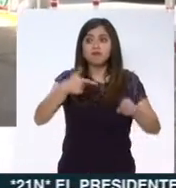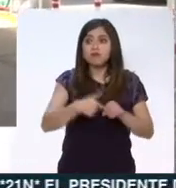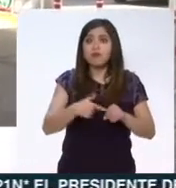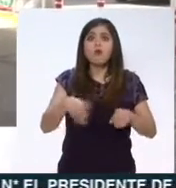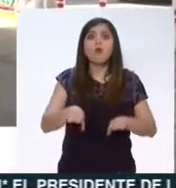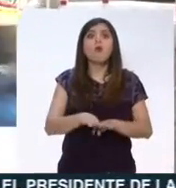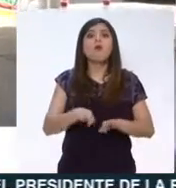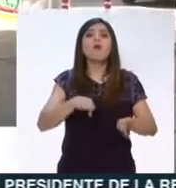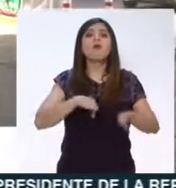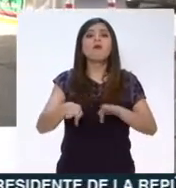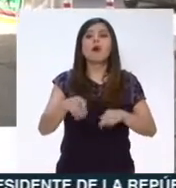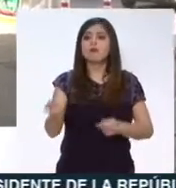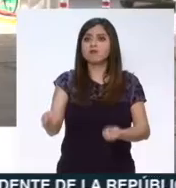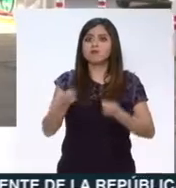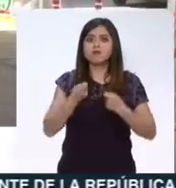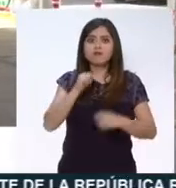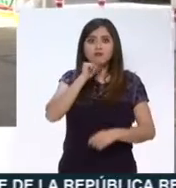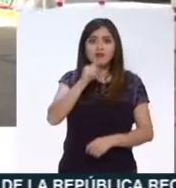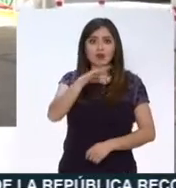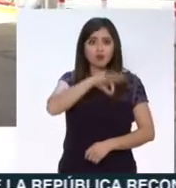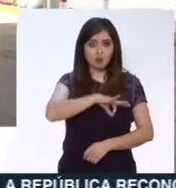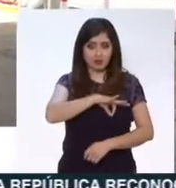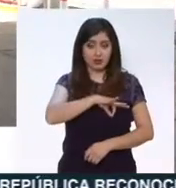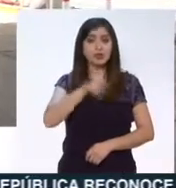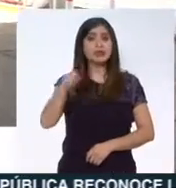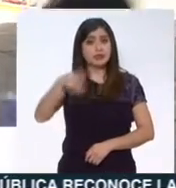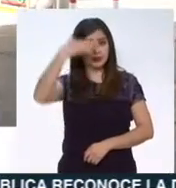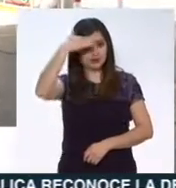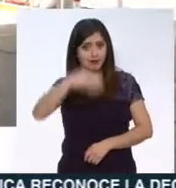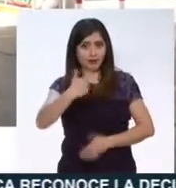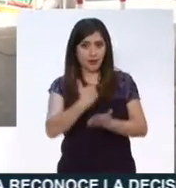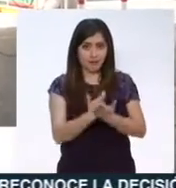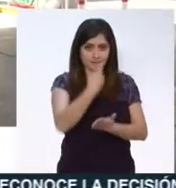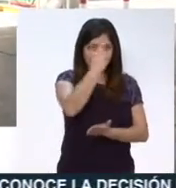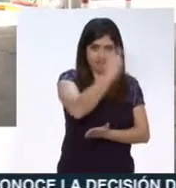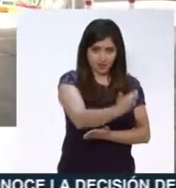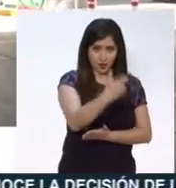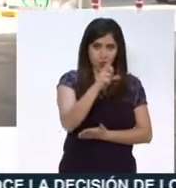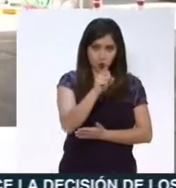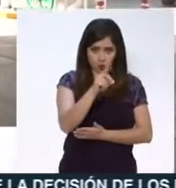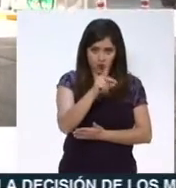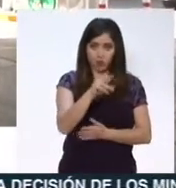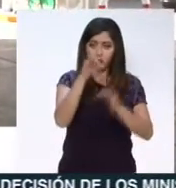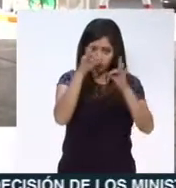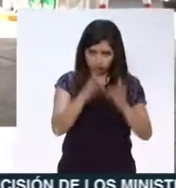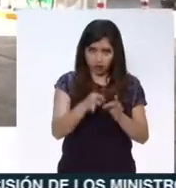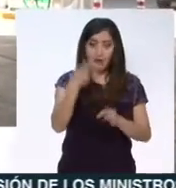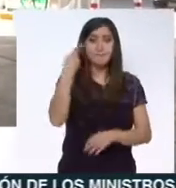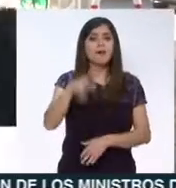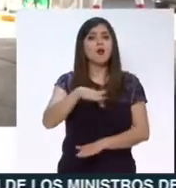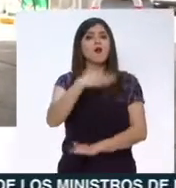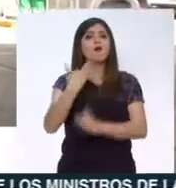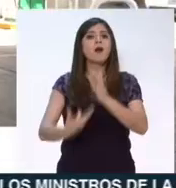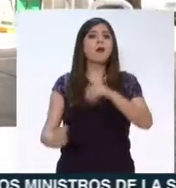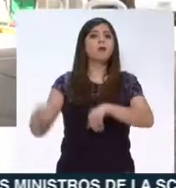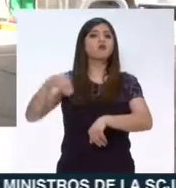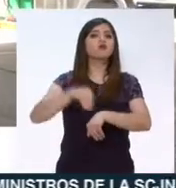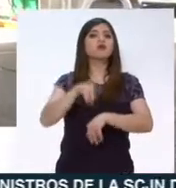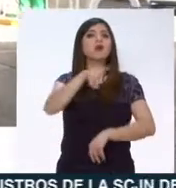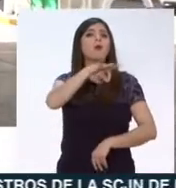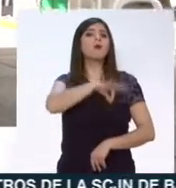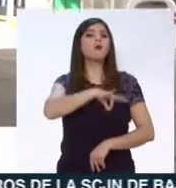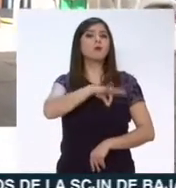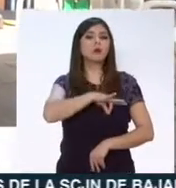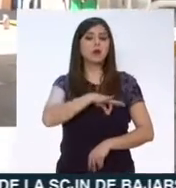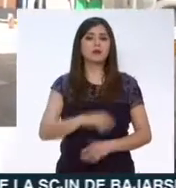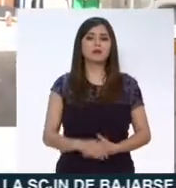trabajamos? Ustedes perciben un sueldo y aparte las propinas. Sí, sueldo sí, y aparte la propina. Sin embargo, ¿esto cómo les